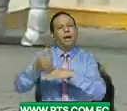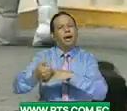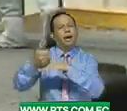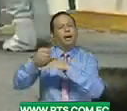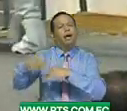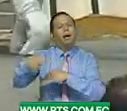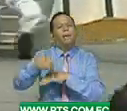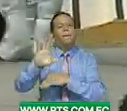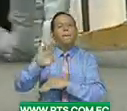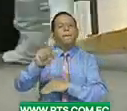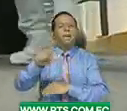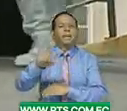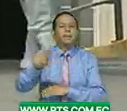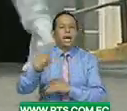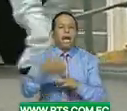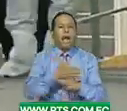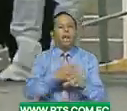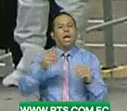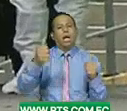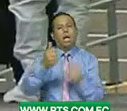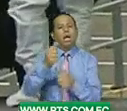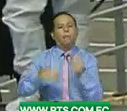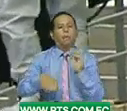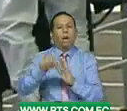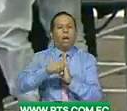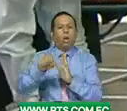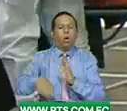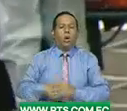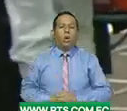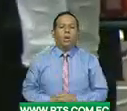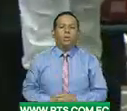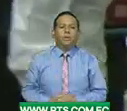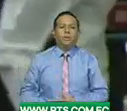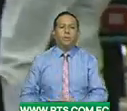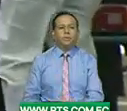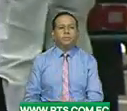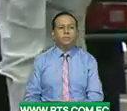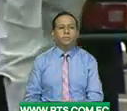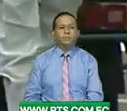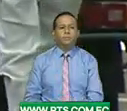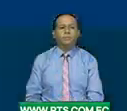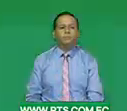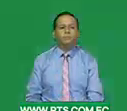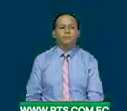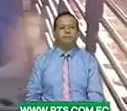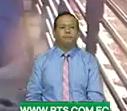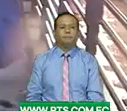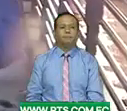Con cámara de Javier García, informó Jorge Escobar.